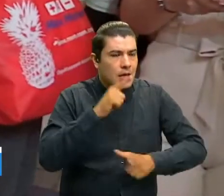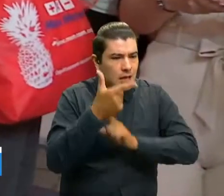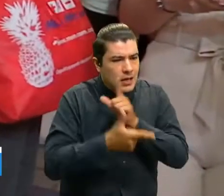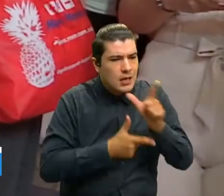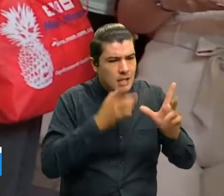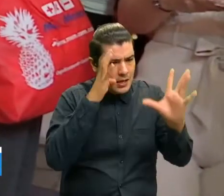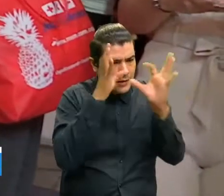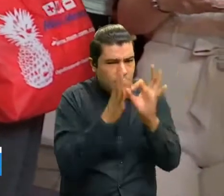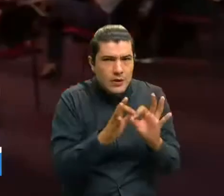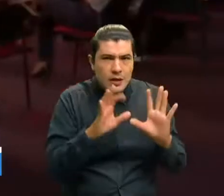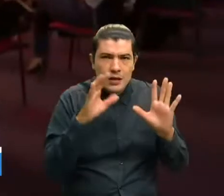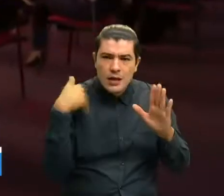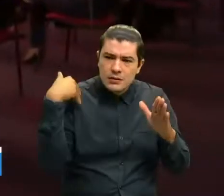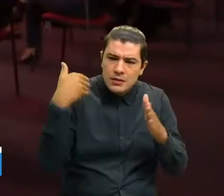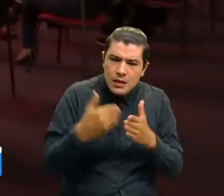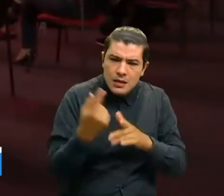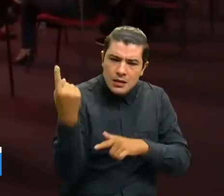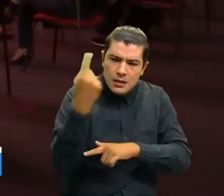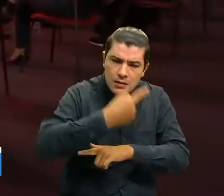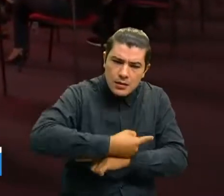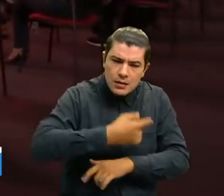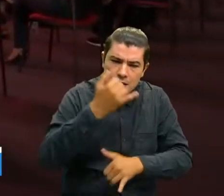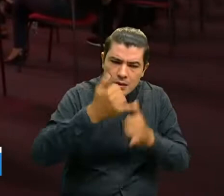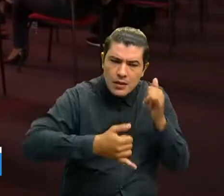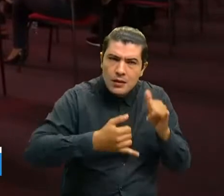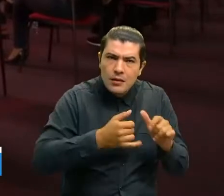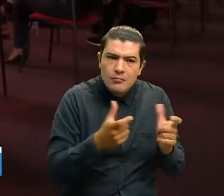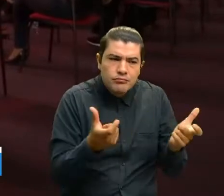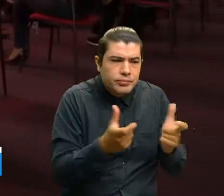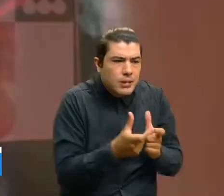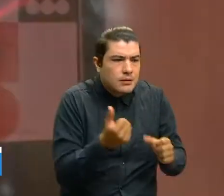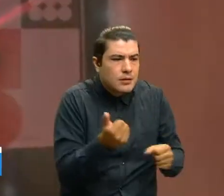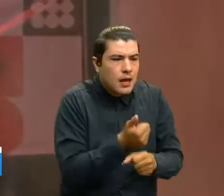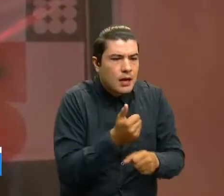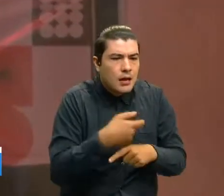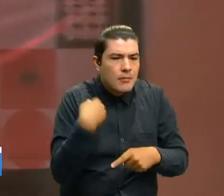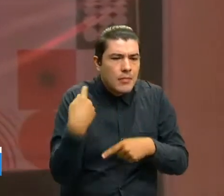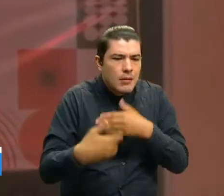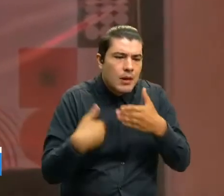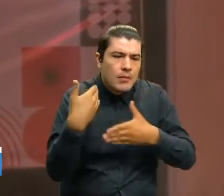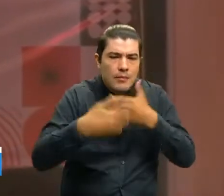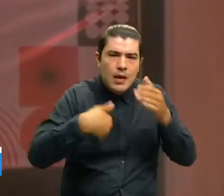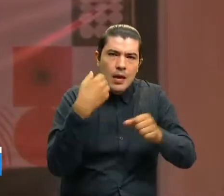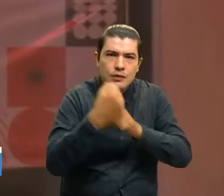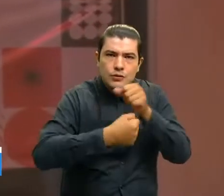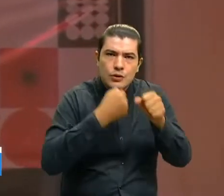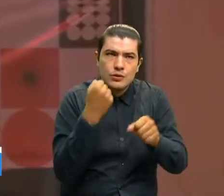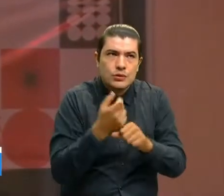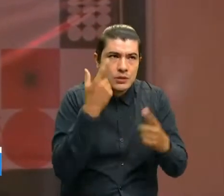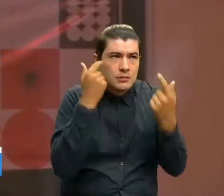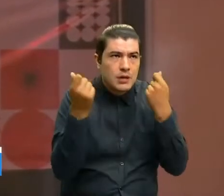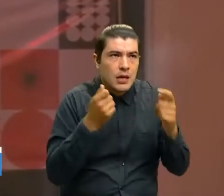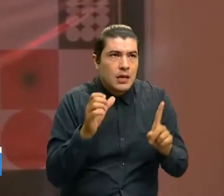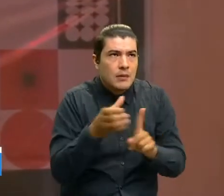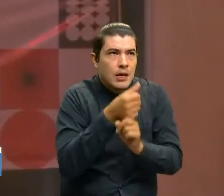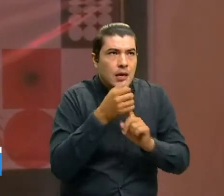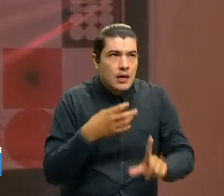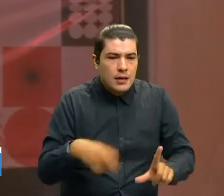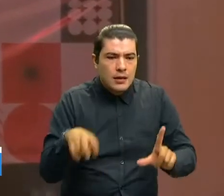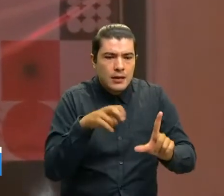del día es un conjunto de microtareas que vas desarrollando durante años hasta seguir alcanzando